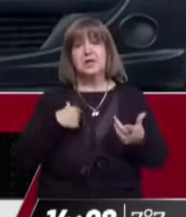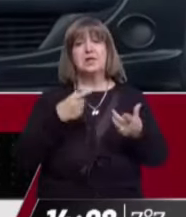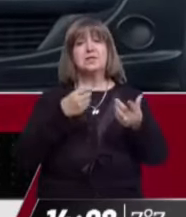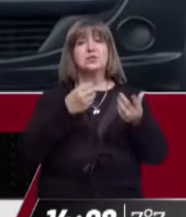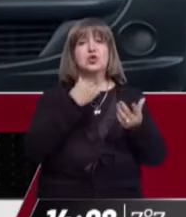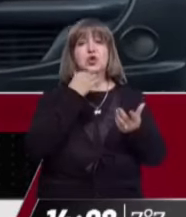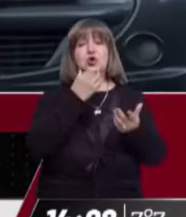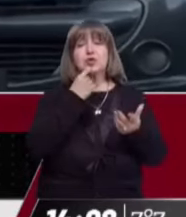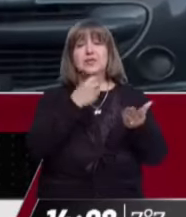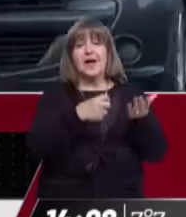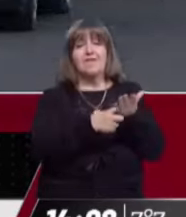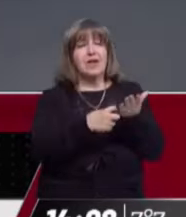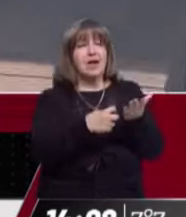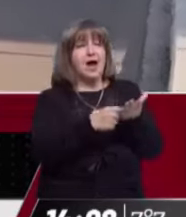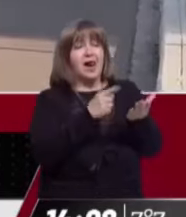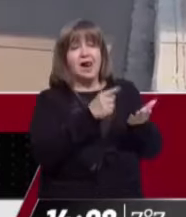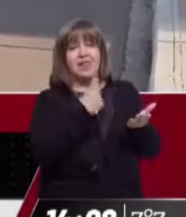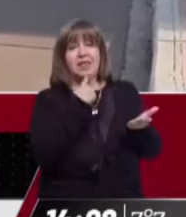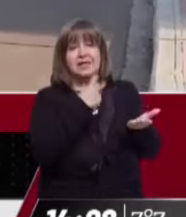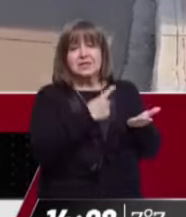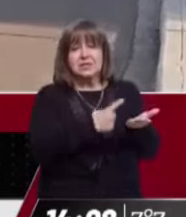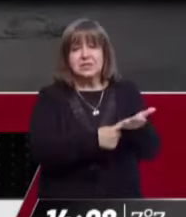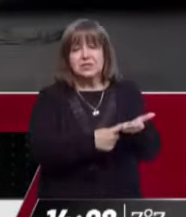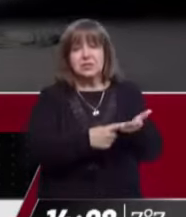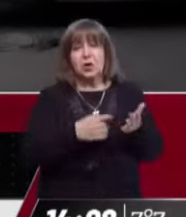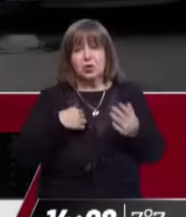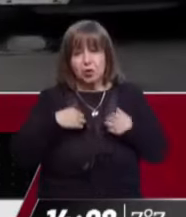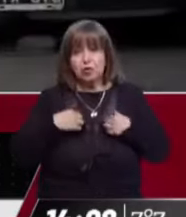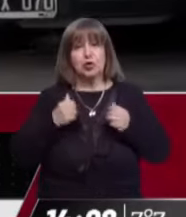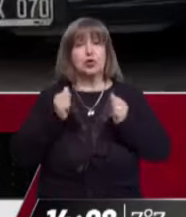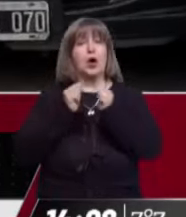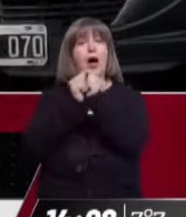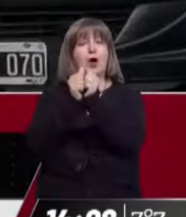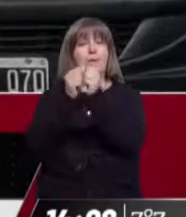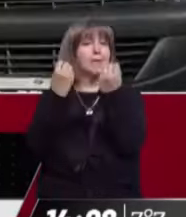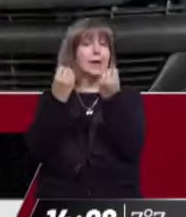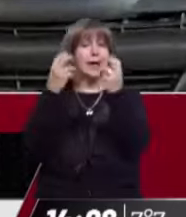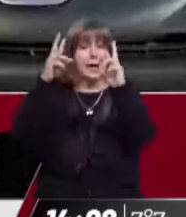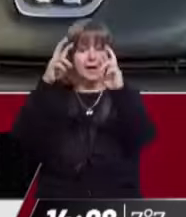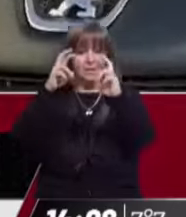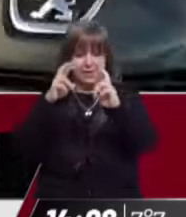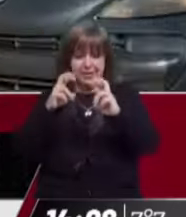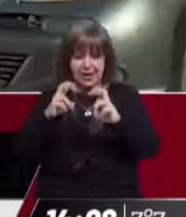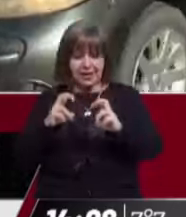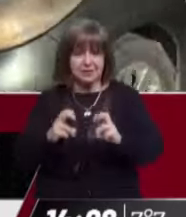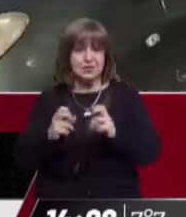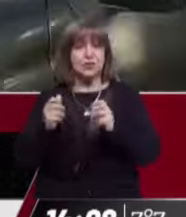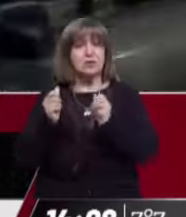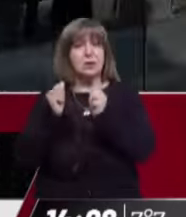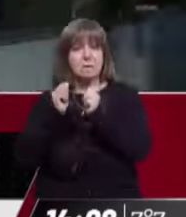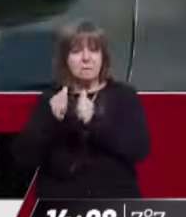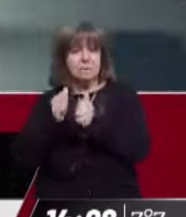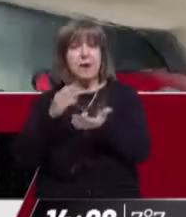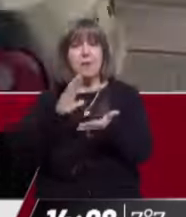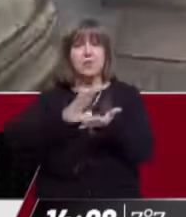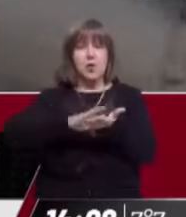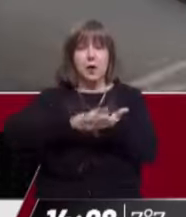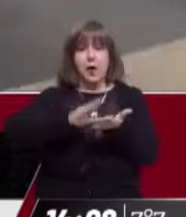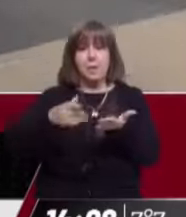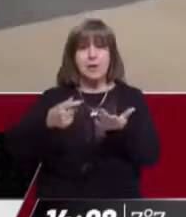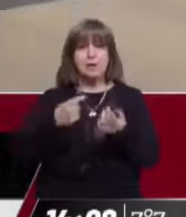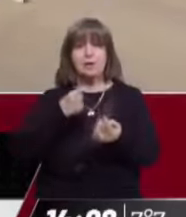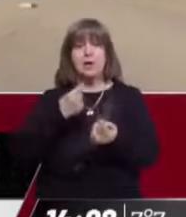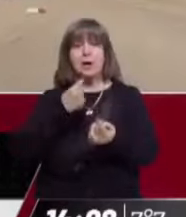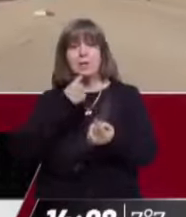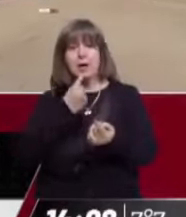lo que la Fiscalía pueda resolver. Acompañamos la investigación y la mejor manera de acompañar es responder a todas las